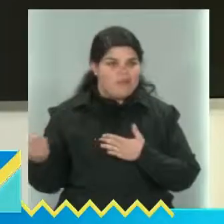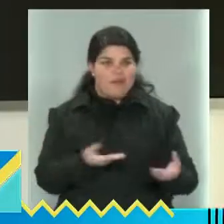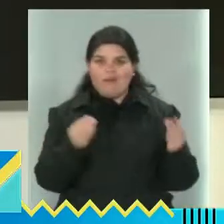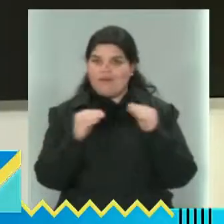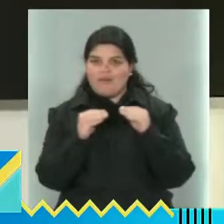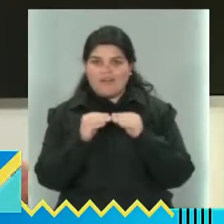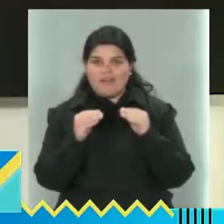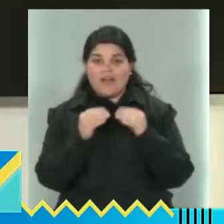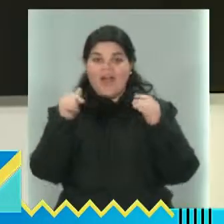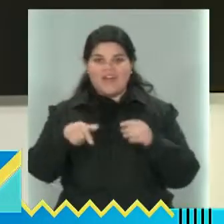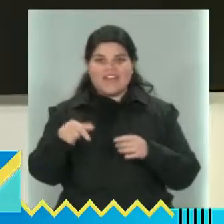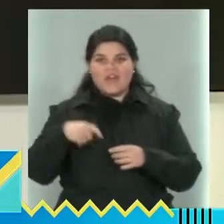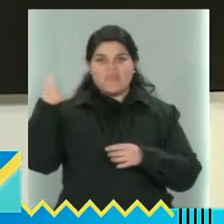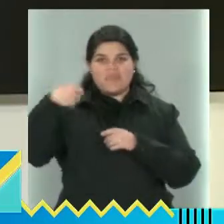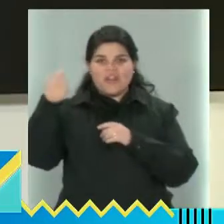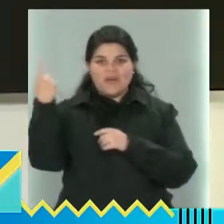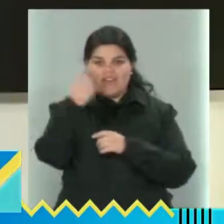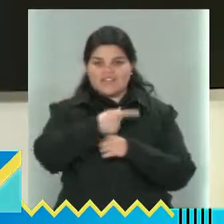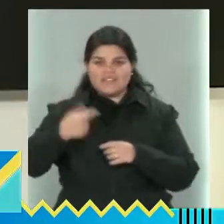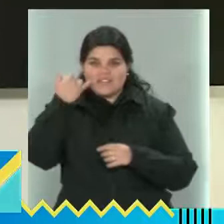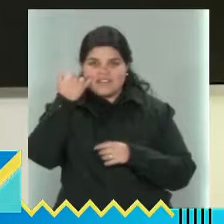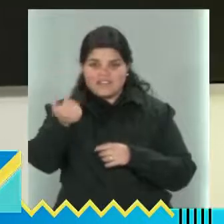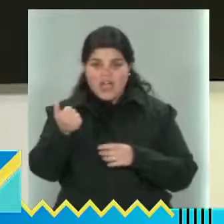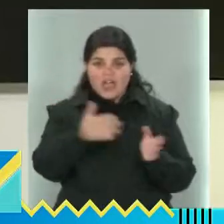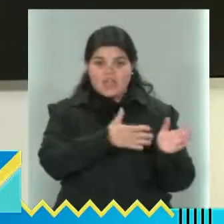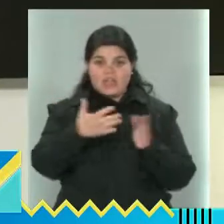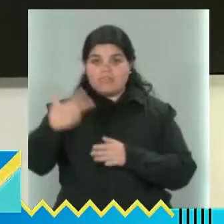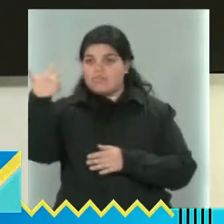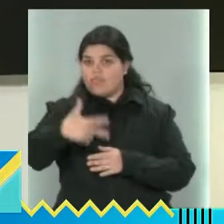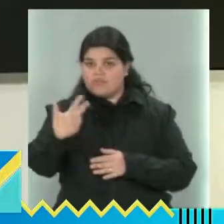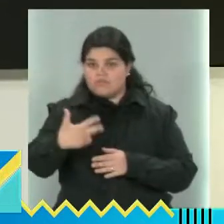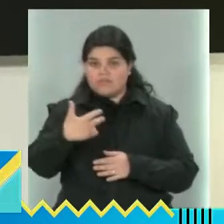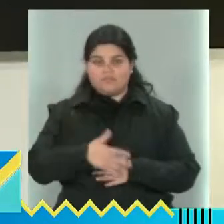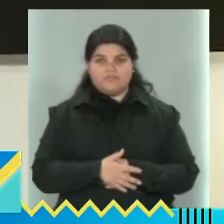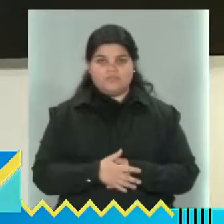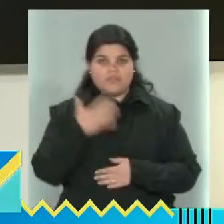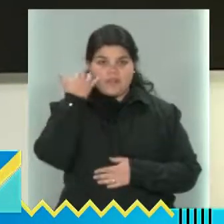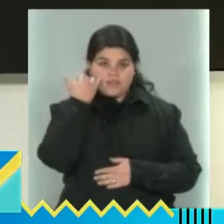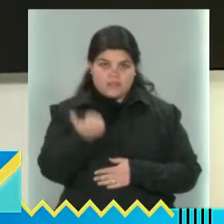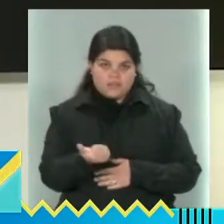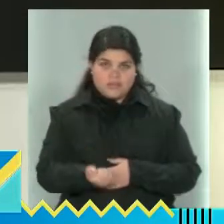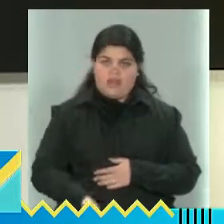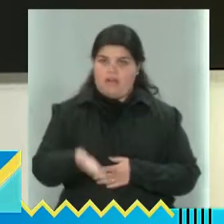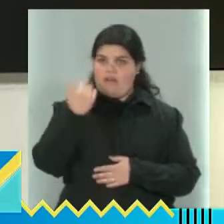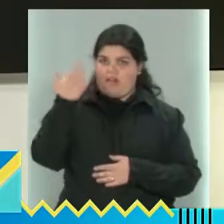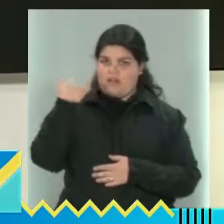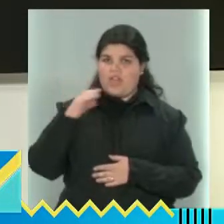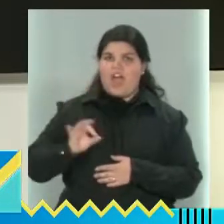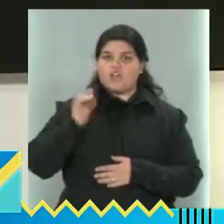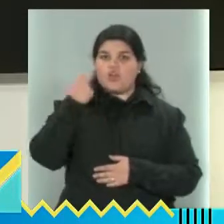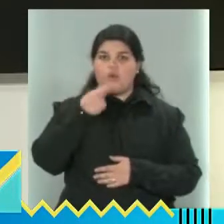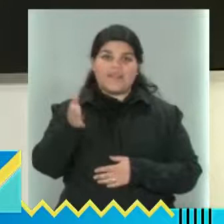poder, bueno, festejar estos 100 programas de Distintos Parecidos en esta tercera temporada, así ¿sí? Así es. Recordemos que ya Distintos Parecidos desde el